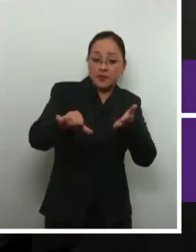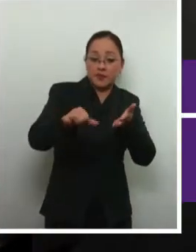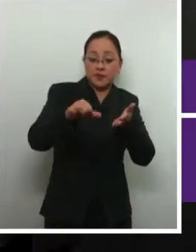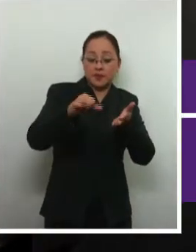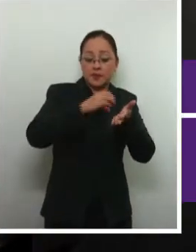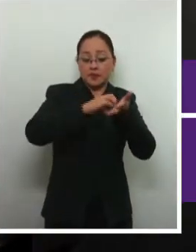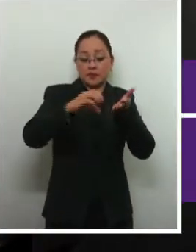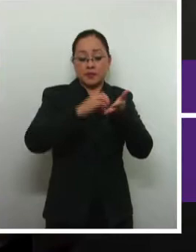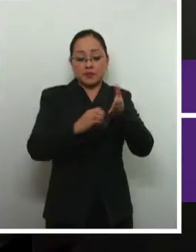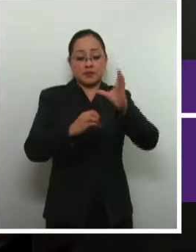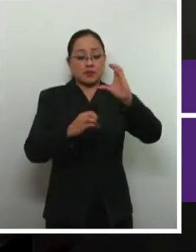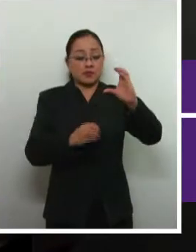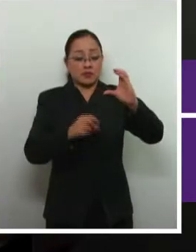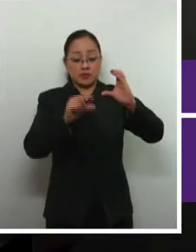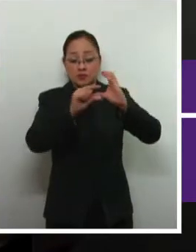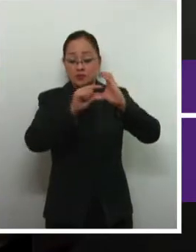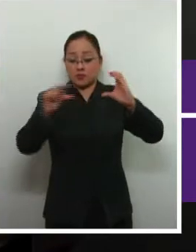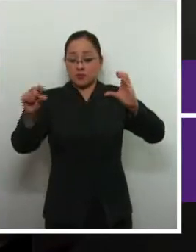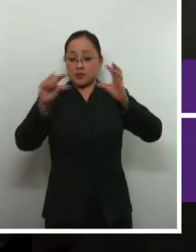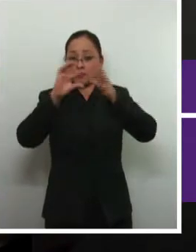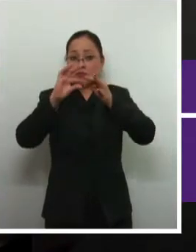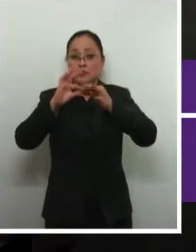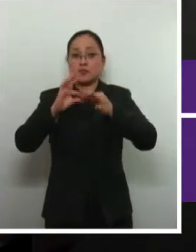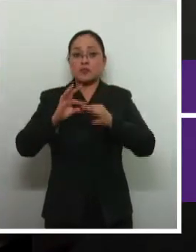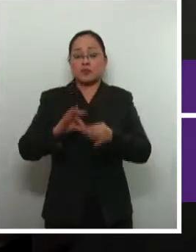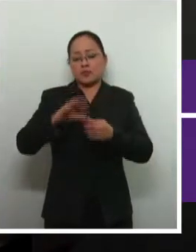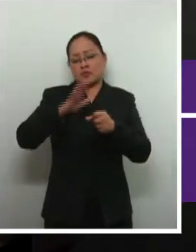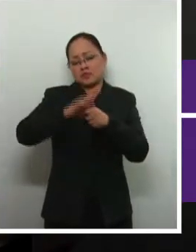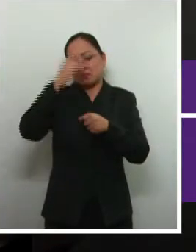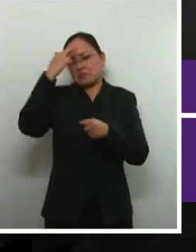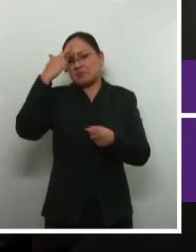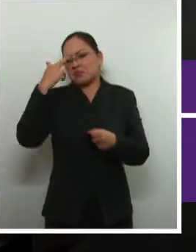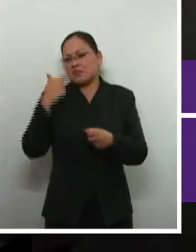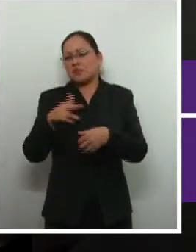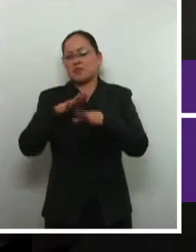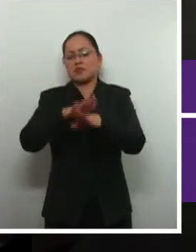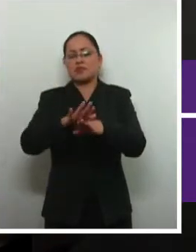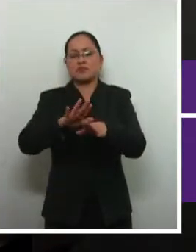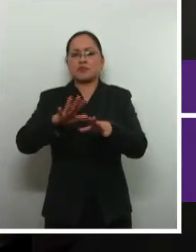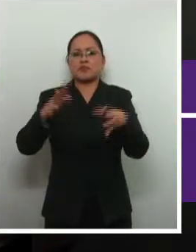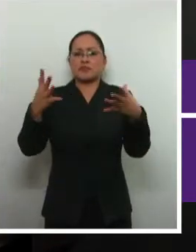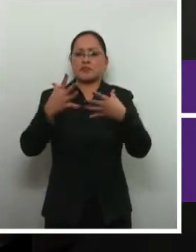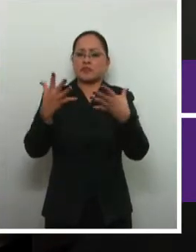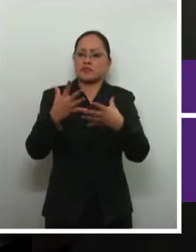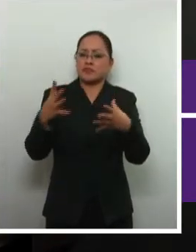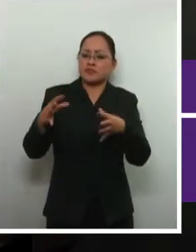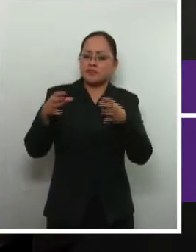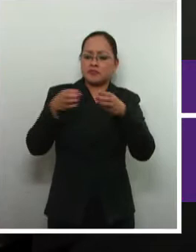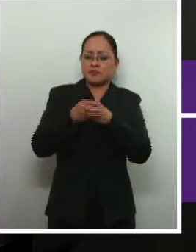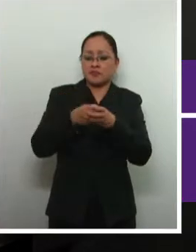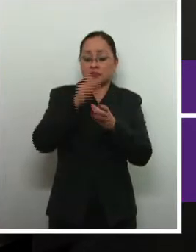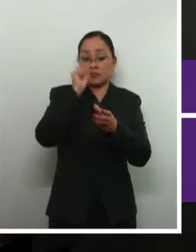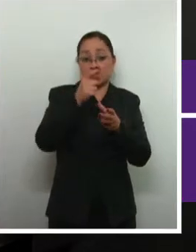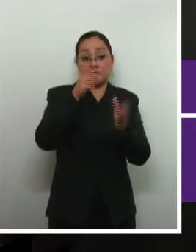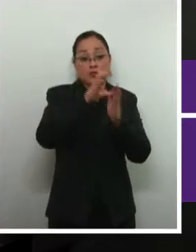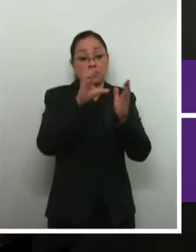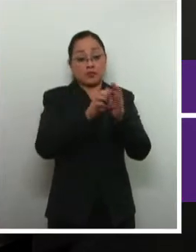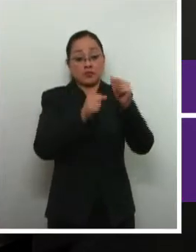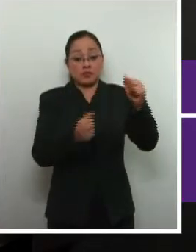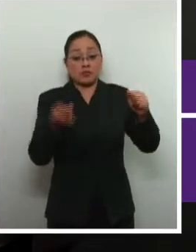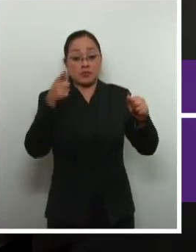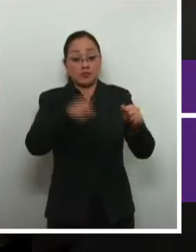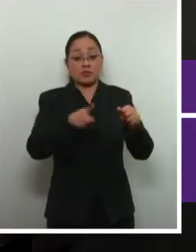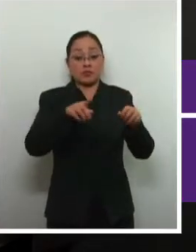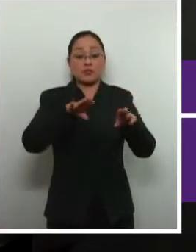C, donde fundamenta la creación constitucional de